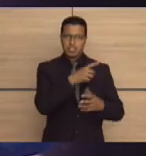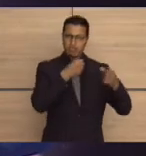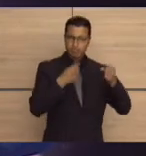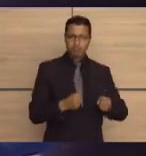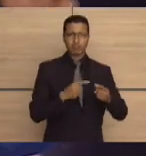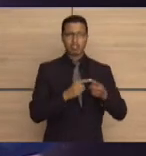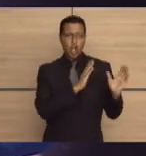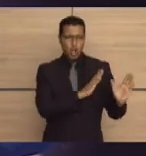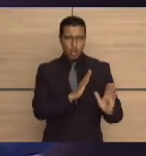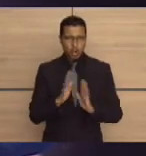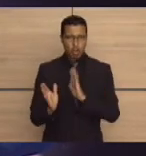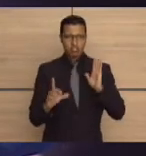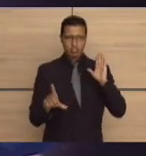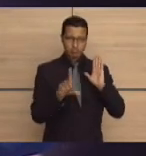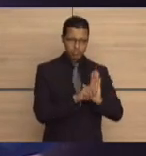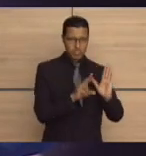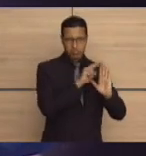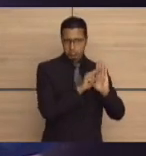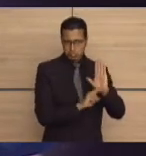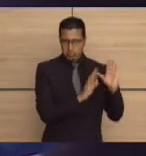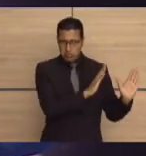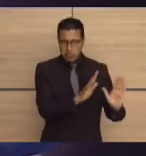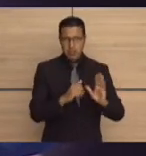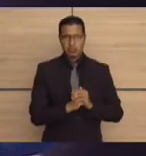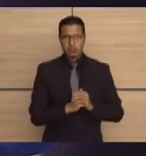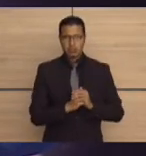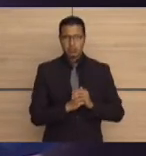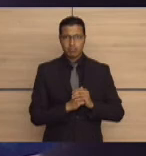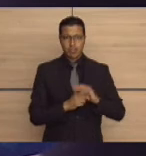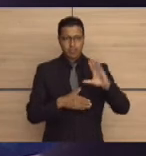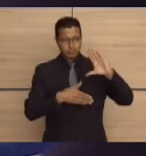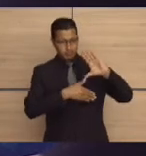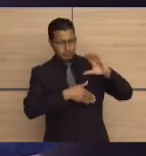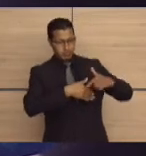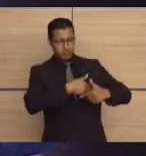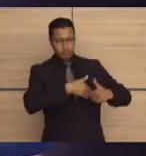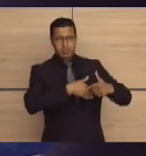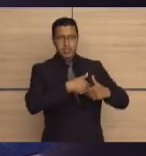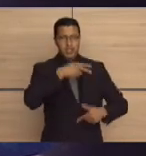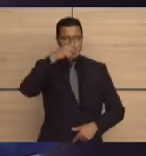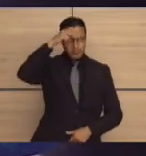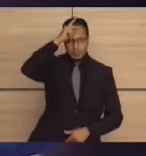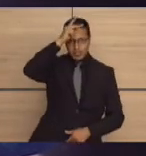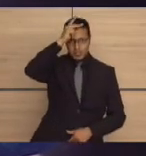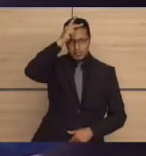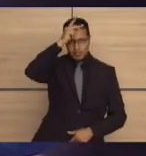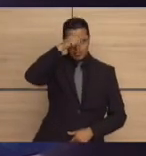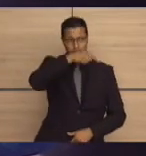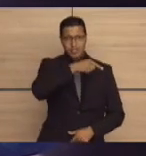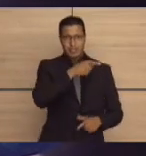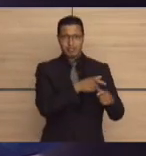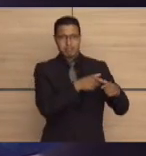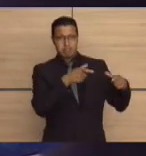centralizado, organizado. El Perú, un Perú mucho más grande que el que existe hoy,